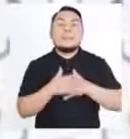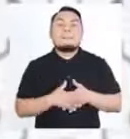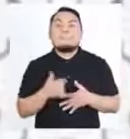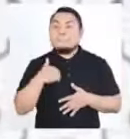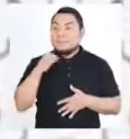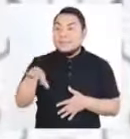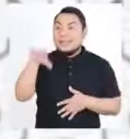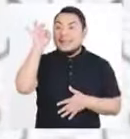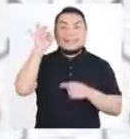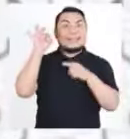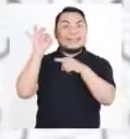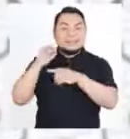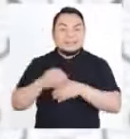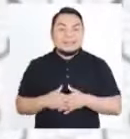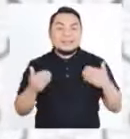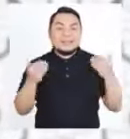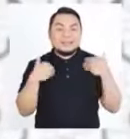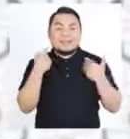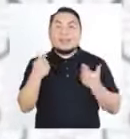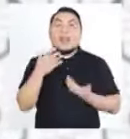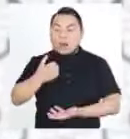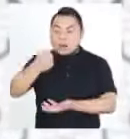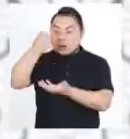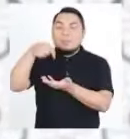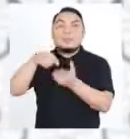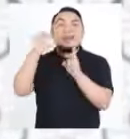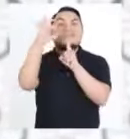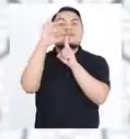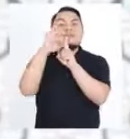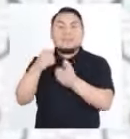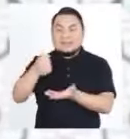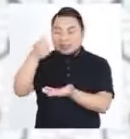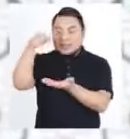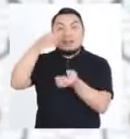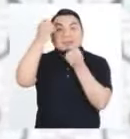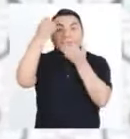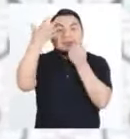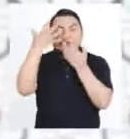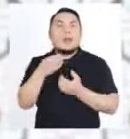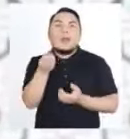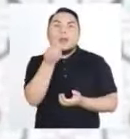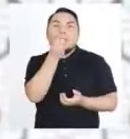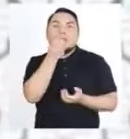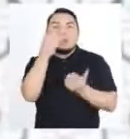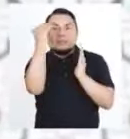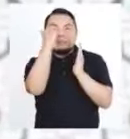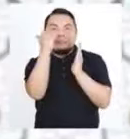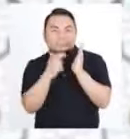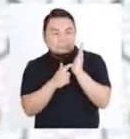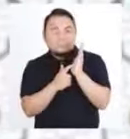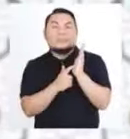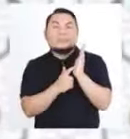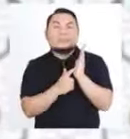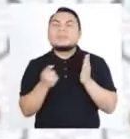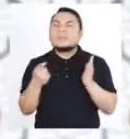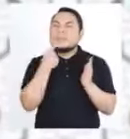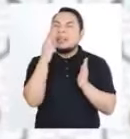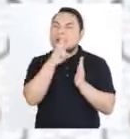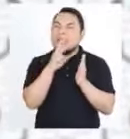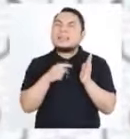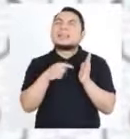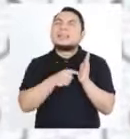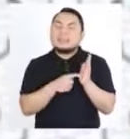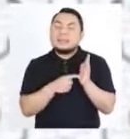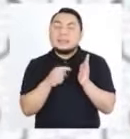¡Listo! ¡Encontré! Tengo una bolsa de frijol con información nutricional. Puedo leer